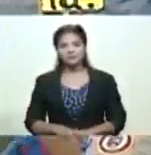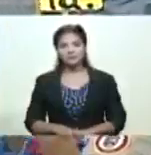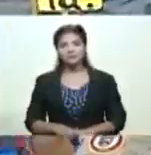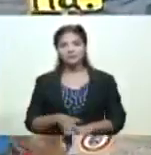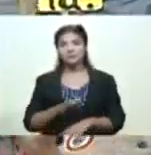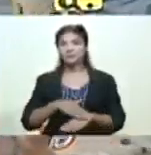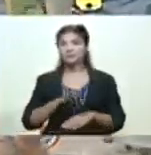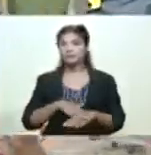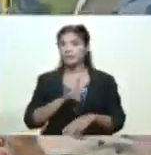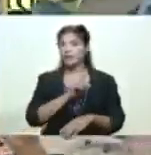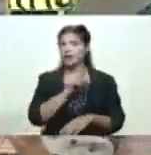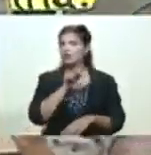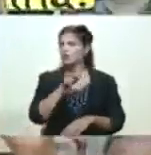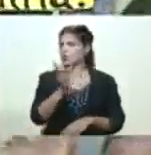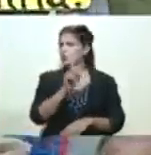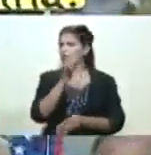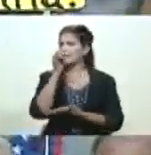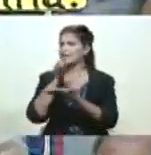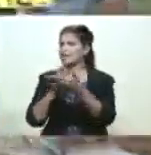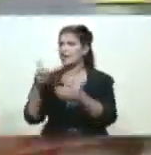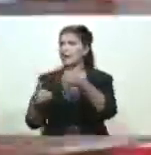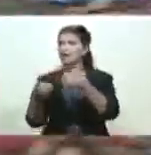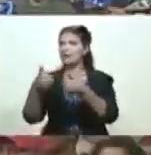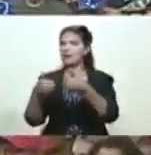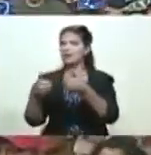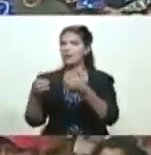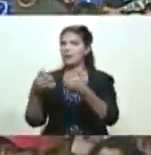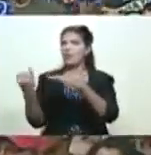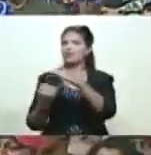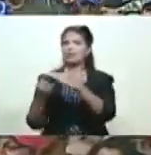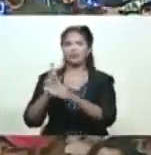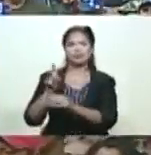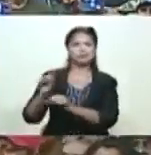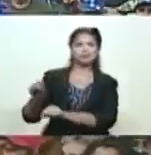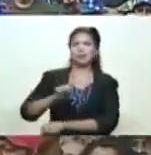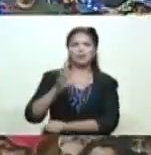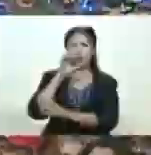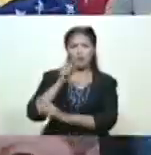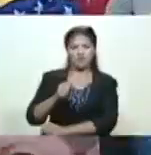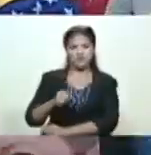Porque usted no inscribe candidatos en un organismo que no cree.